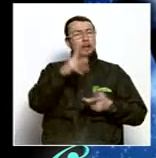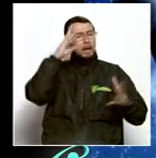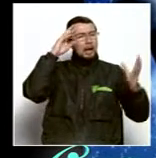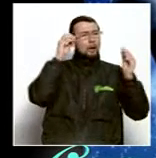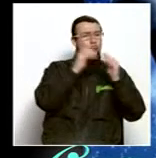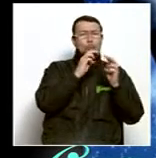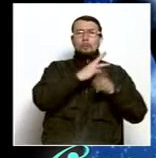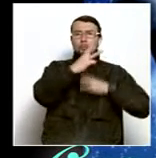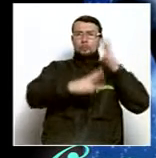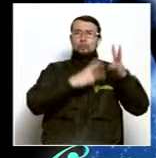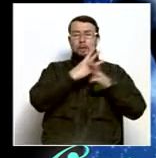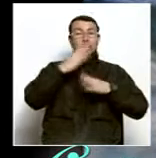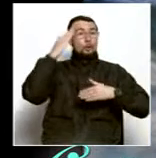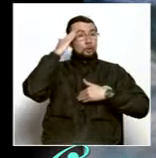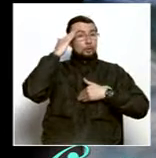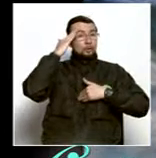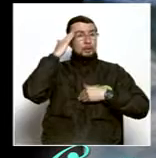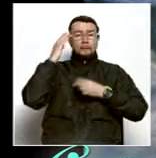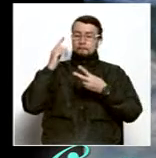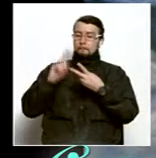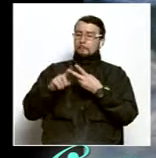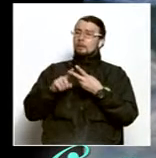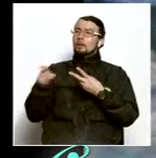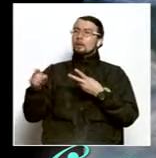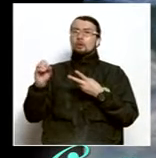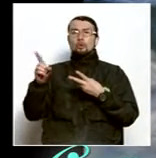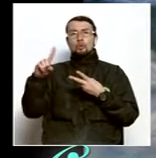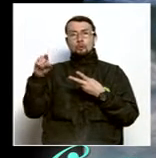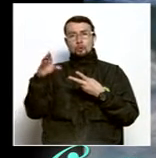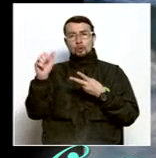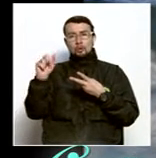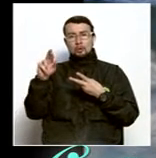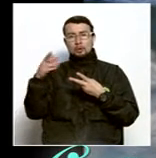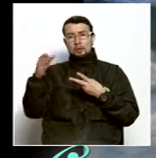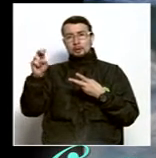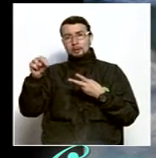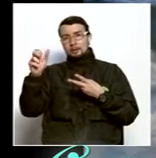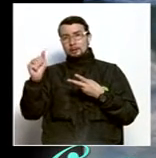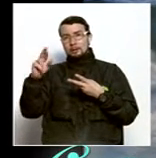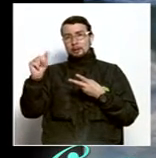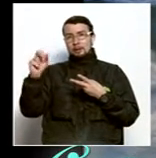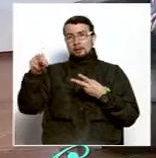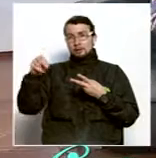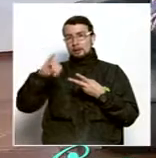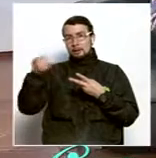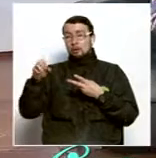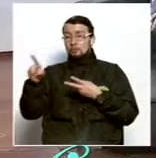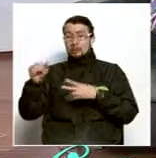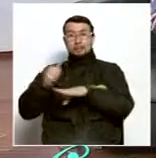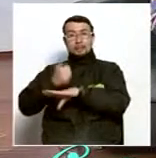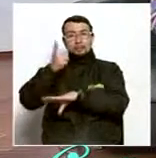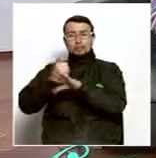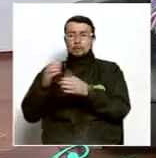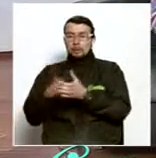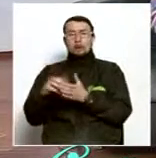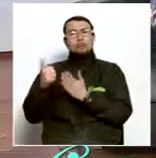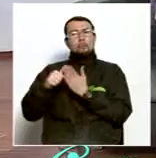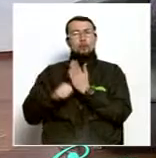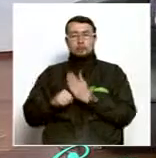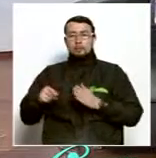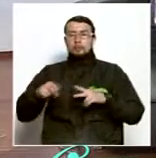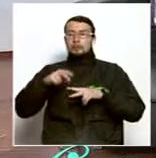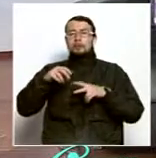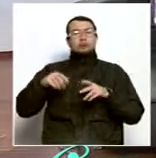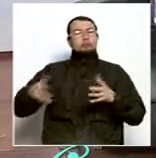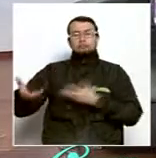Conciencia, y con Óscar Naranjo, que hace parte o es director de programas agroecológicos. Y